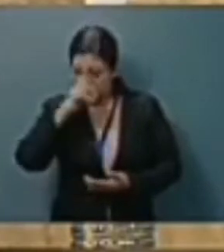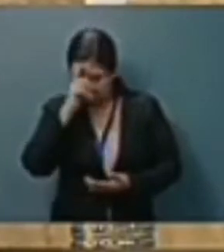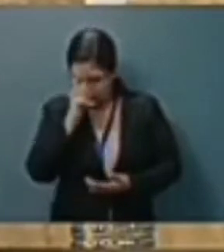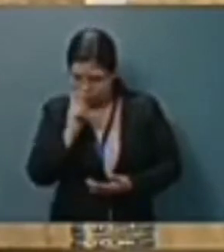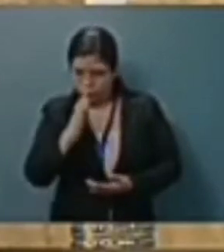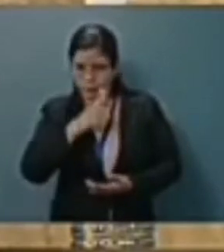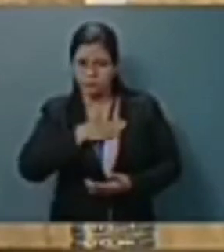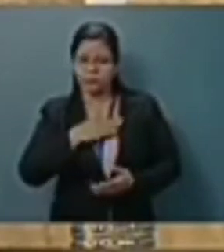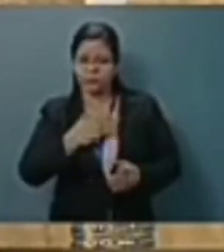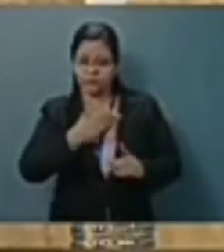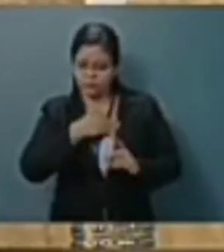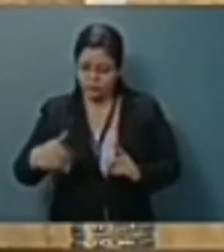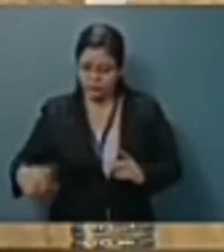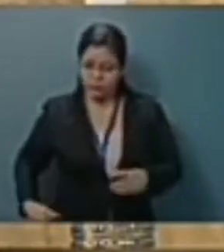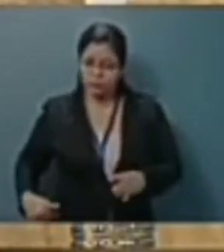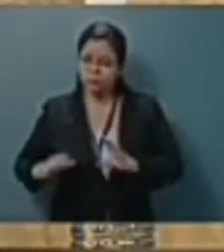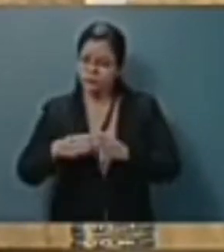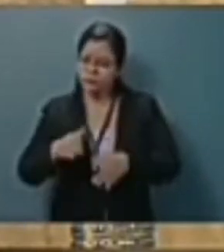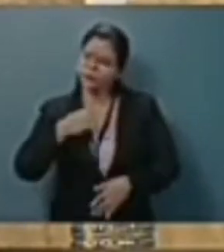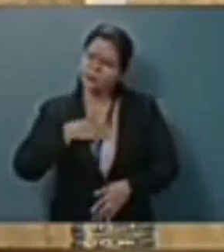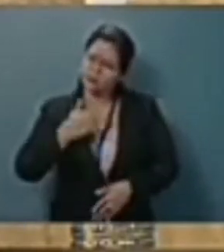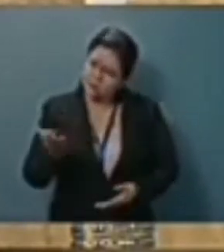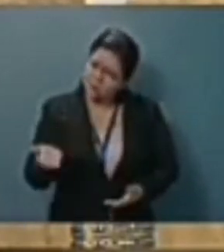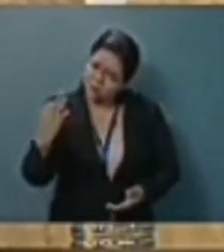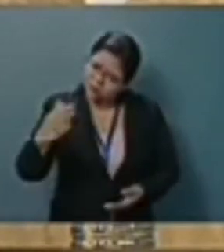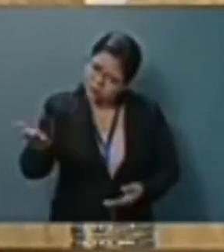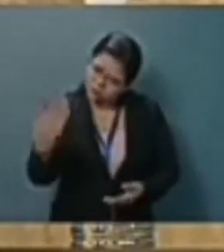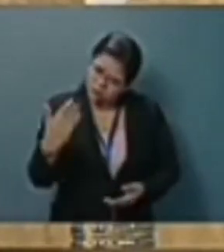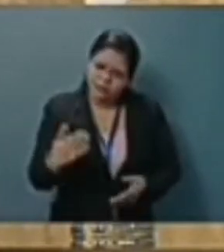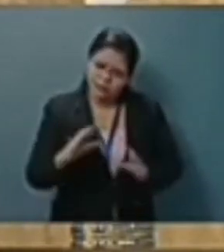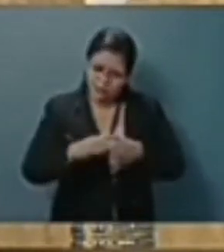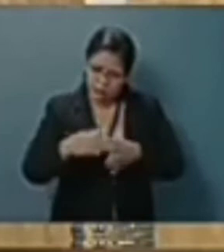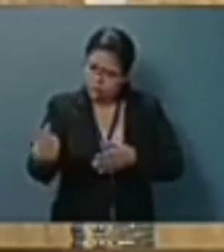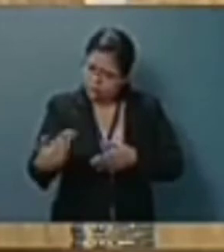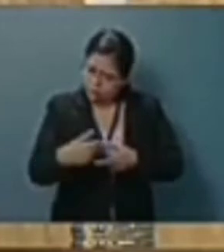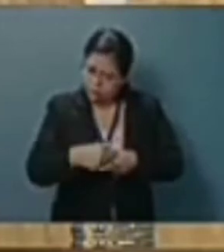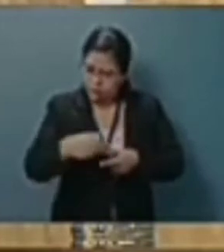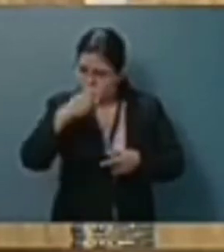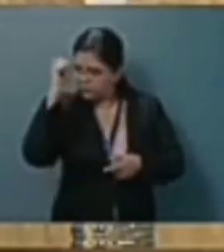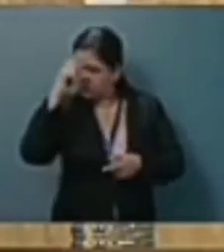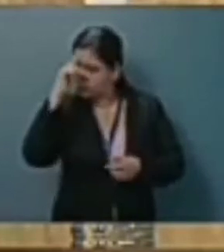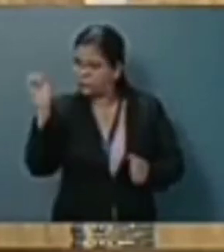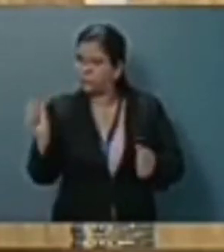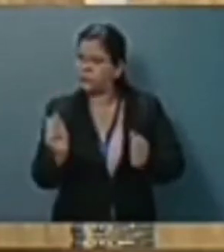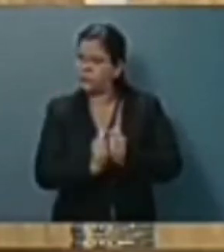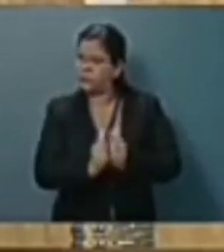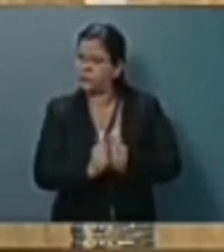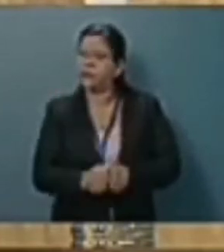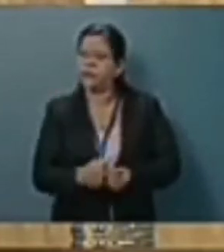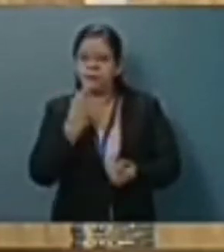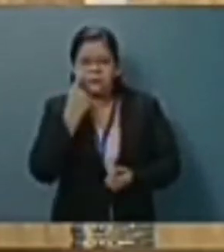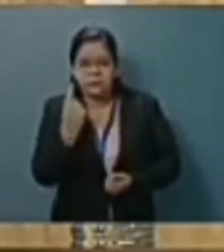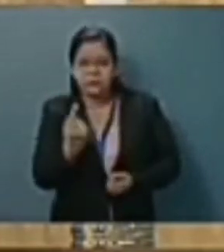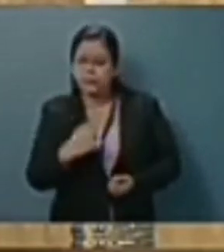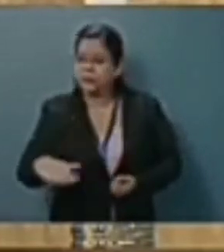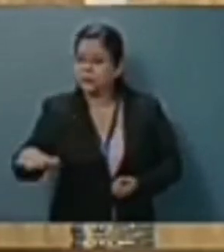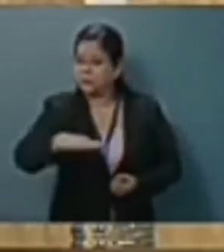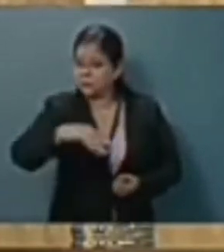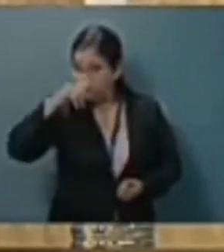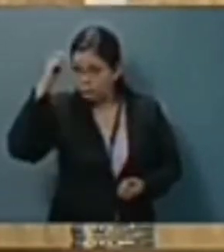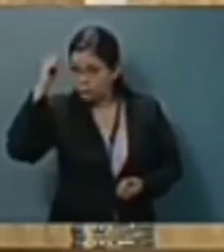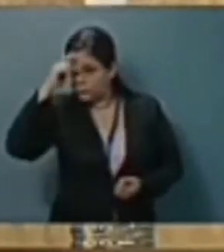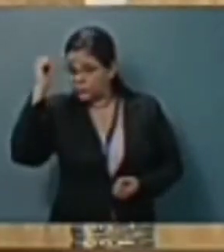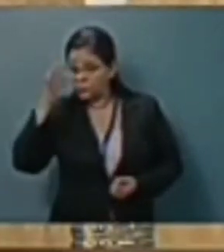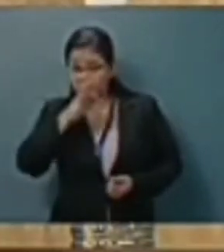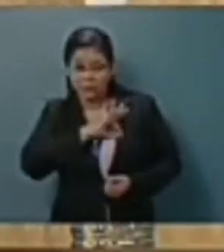de presidir la comisión, la invito a que llegue, a que trabajemos juntos, a que vea que la línea de trabajo es por